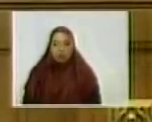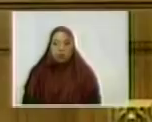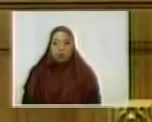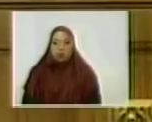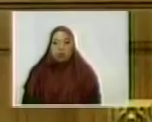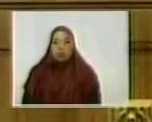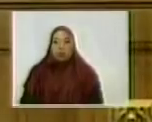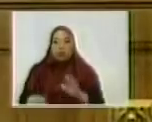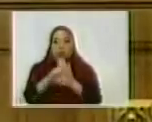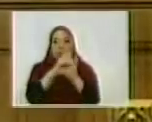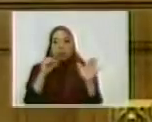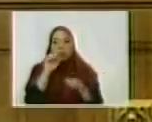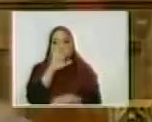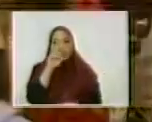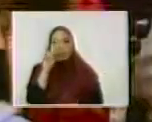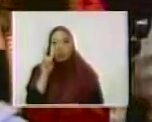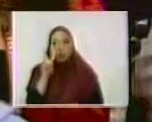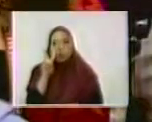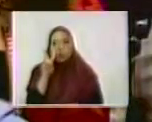Artículo 52.